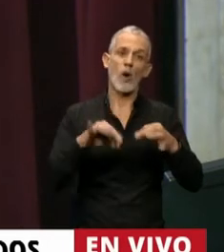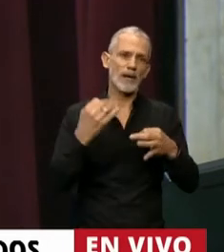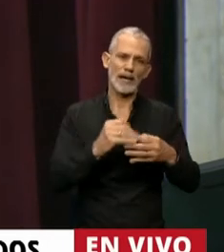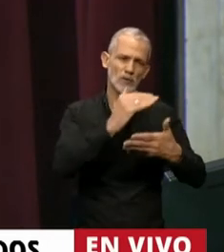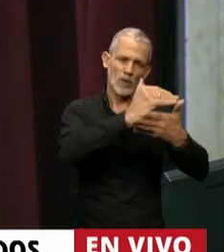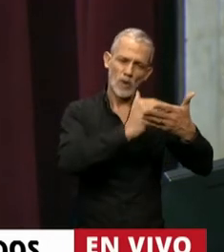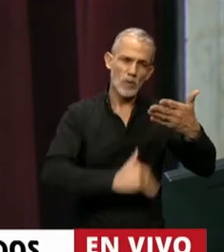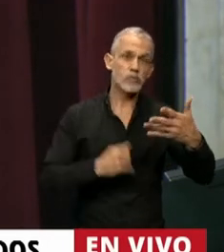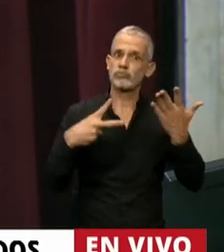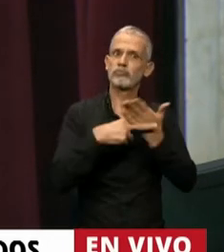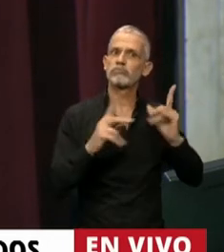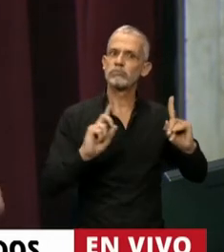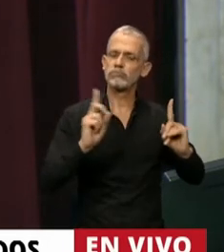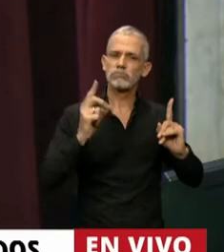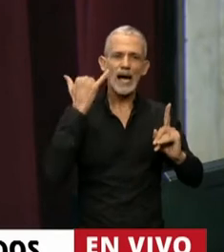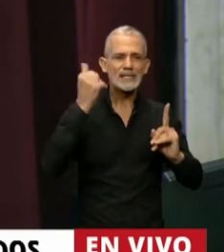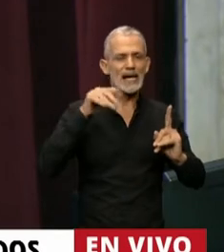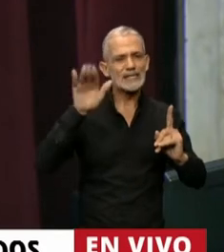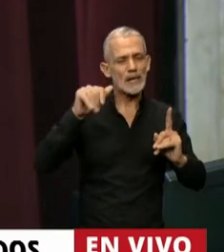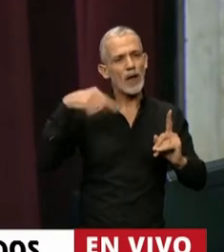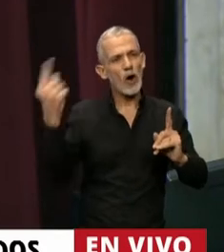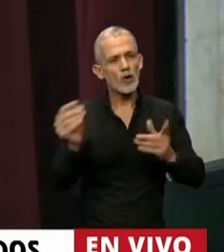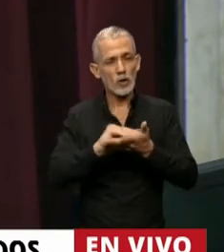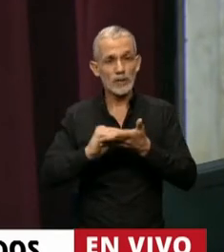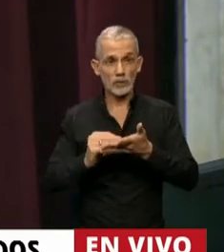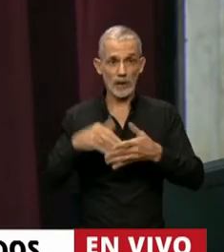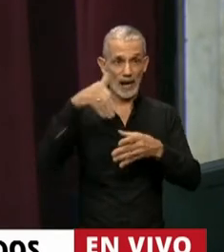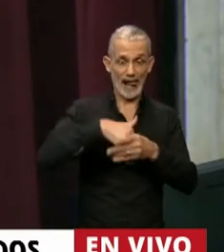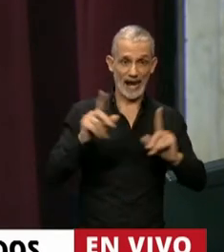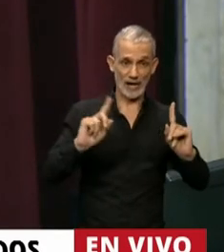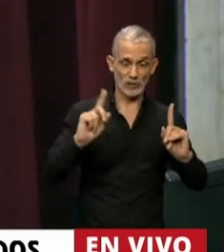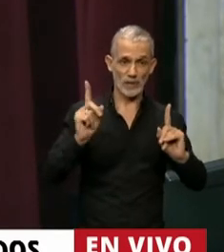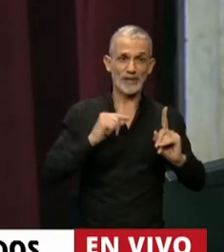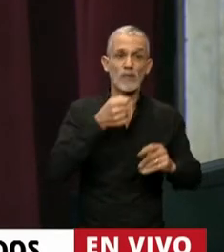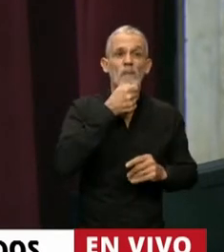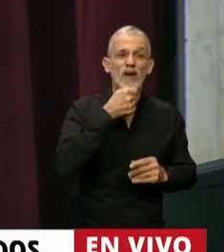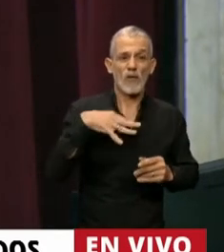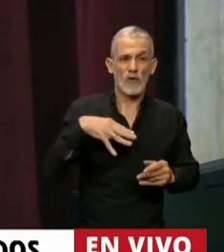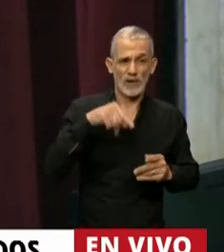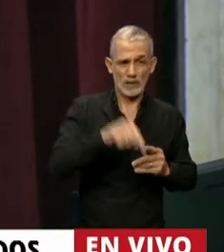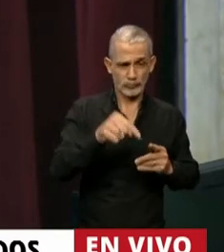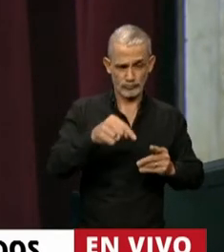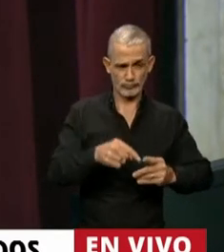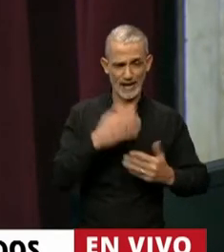Les pido que no intervengan cuando está llamado el voto de otro diputado. No habilitan el micrófono. Gracias, presidente.